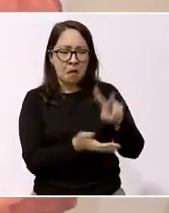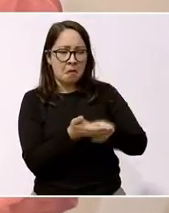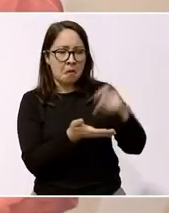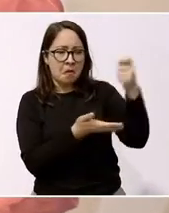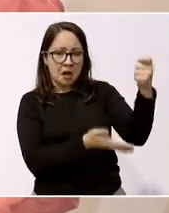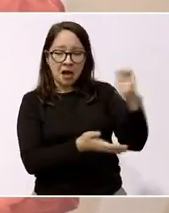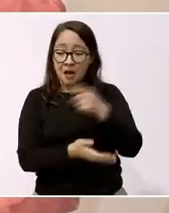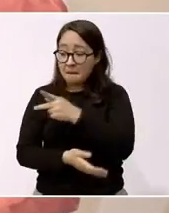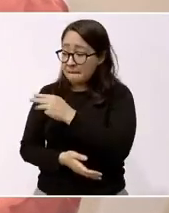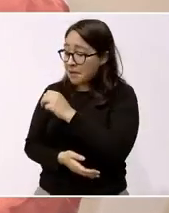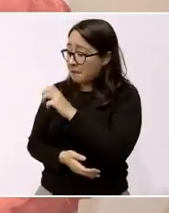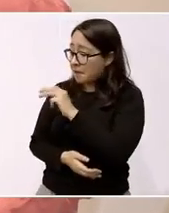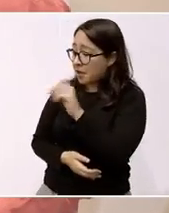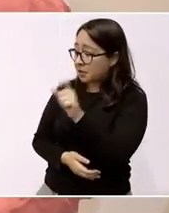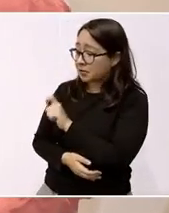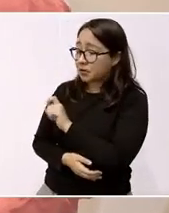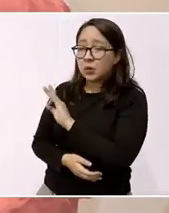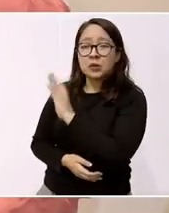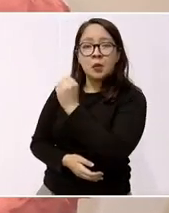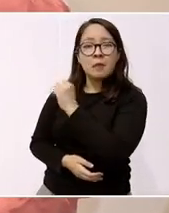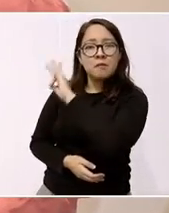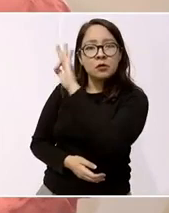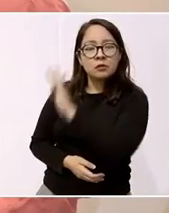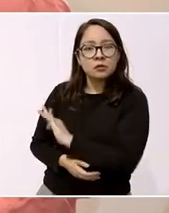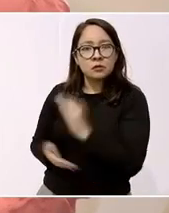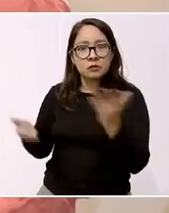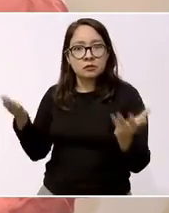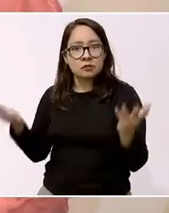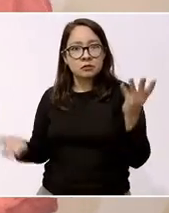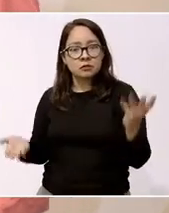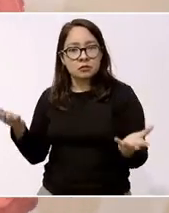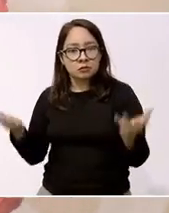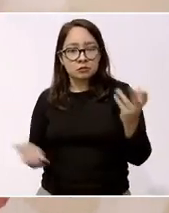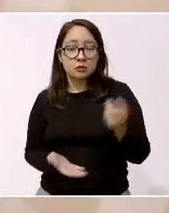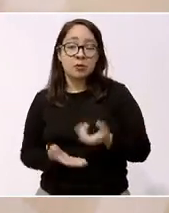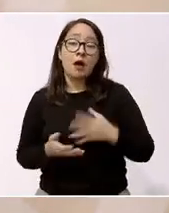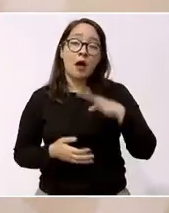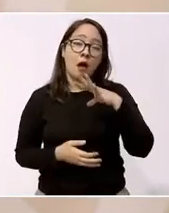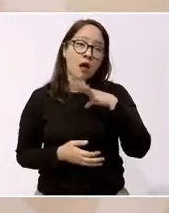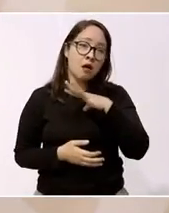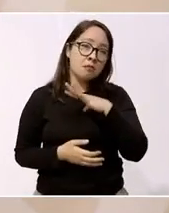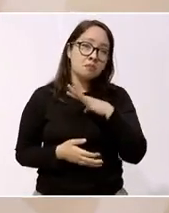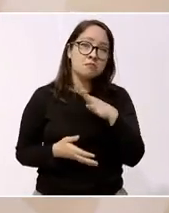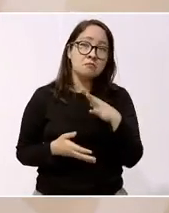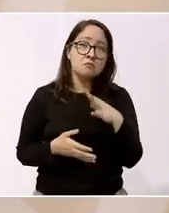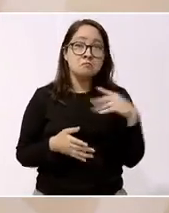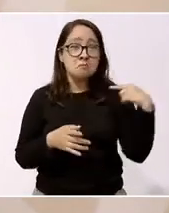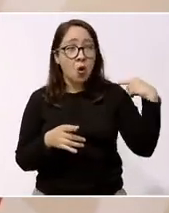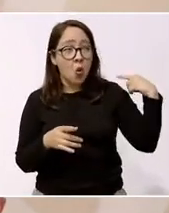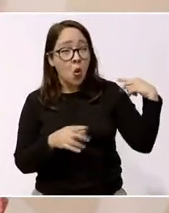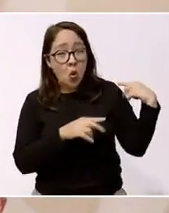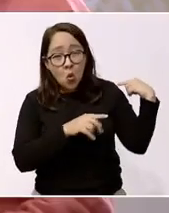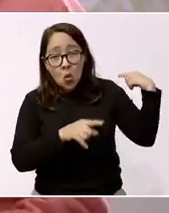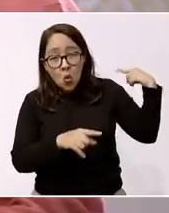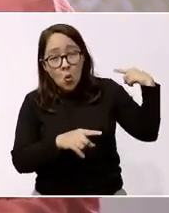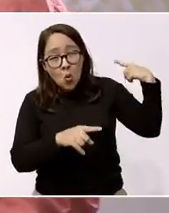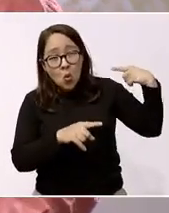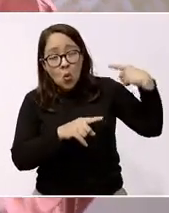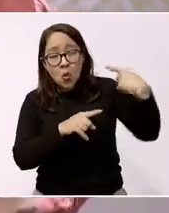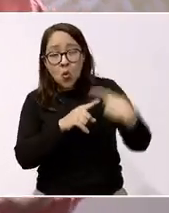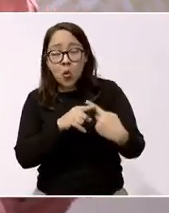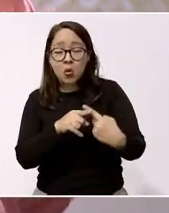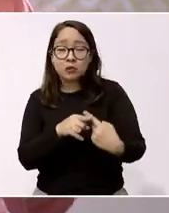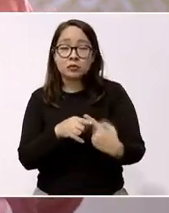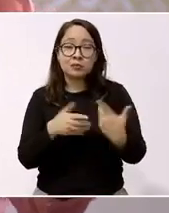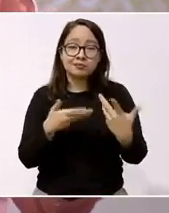el 49%. Y desde entonces,